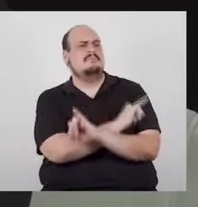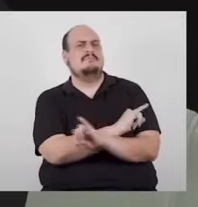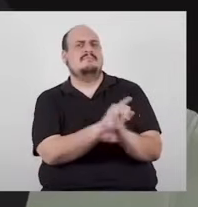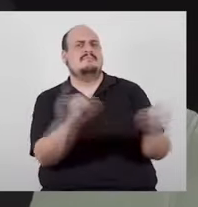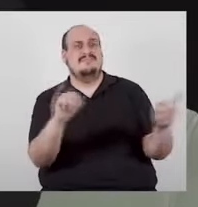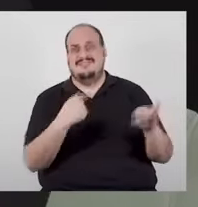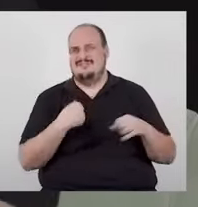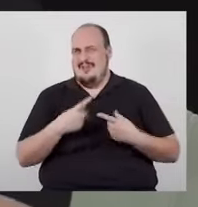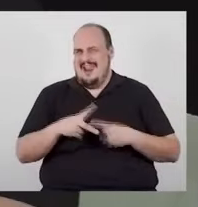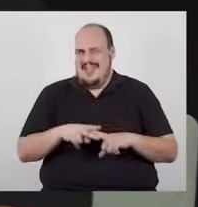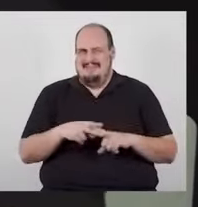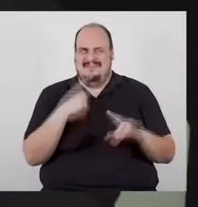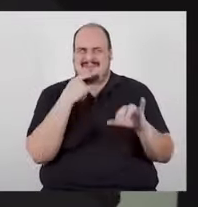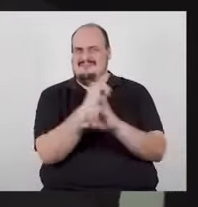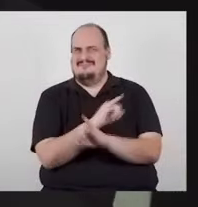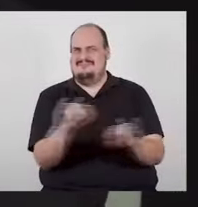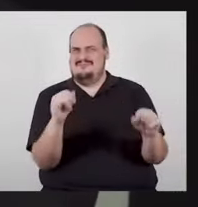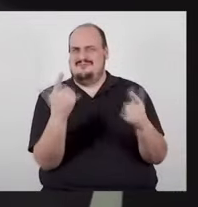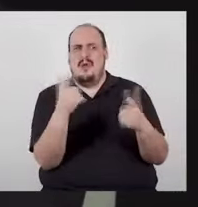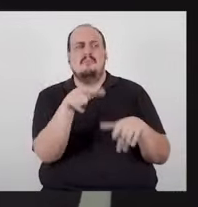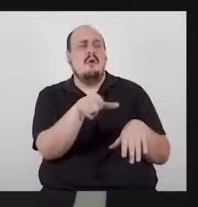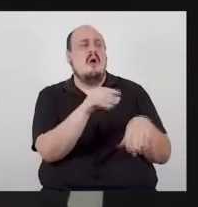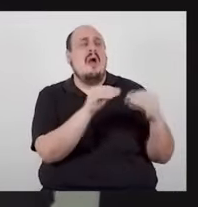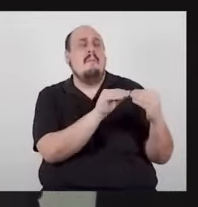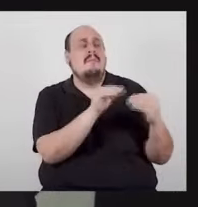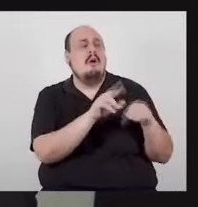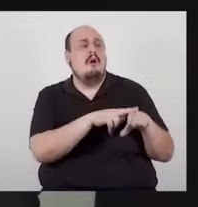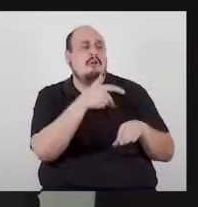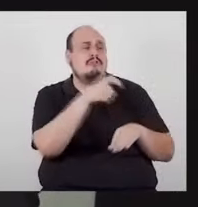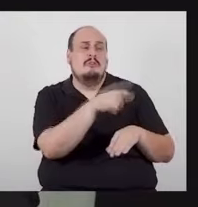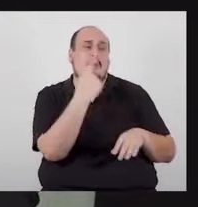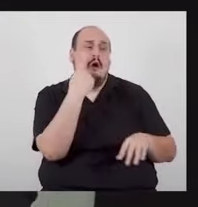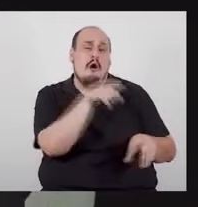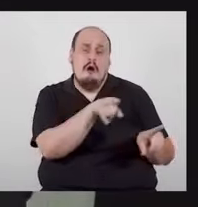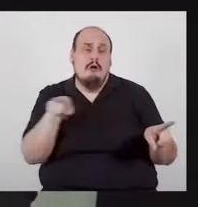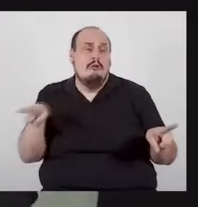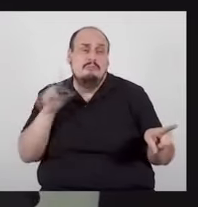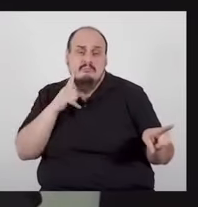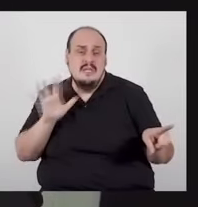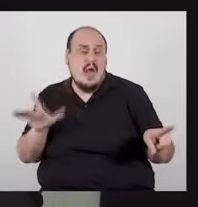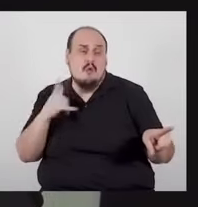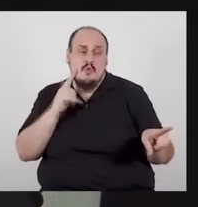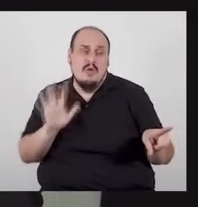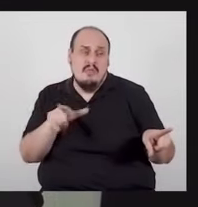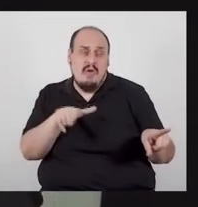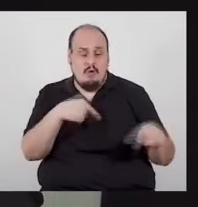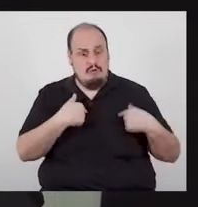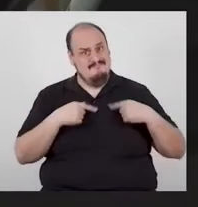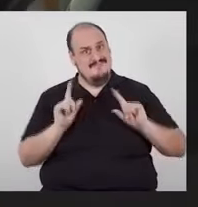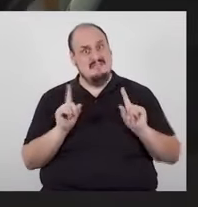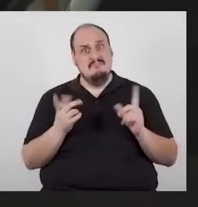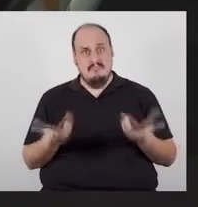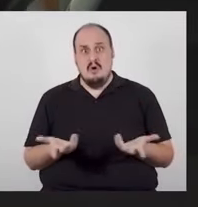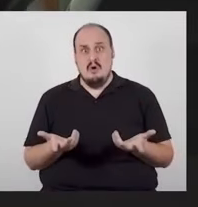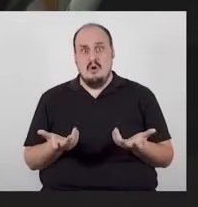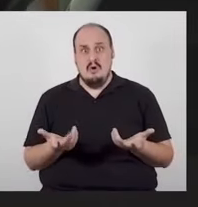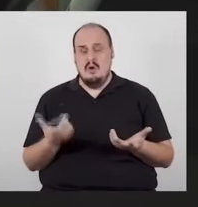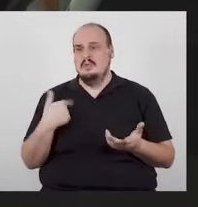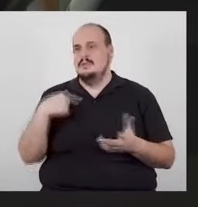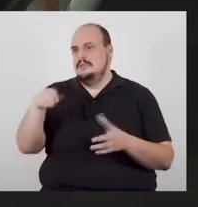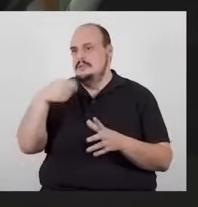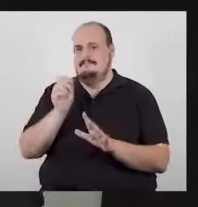ahí las herramientas para hacerlo, pero sí dar un consejo a algún amigo, che, no agarrés por acá, o con uno mismo. No, no me